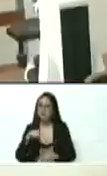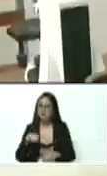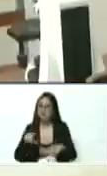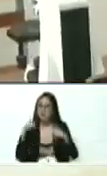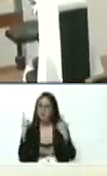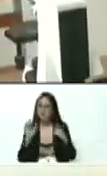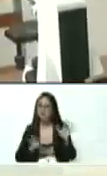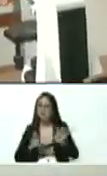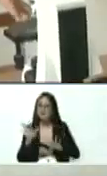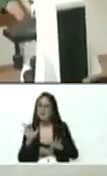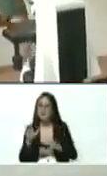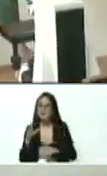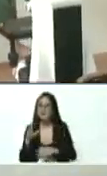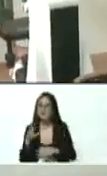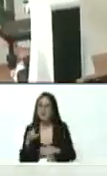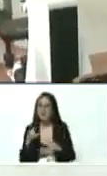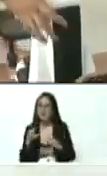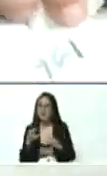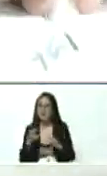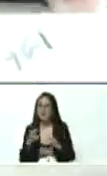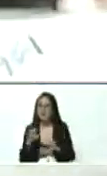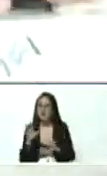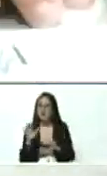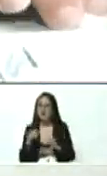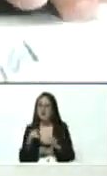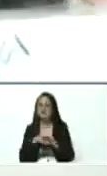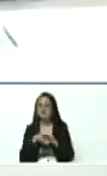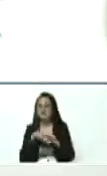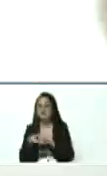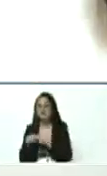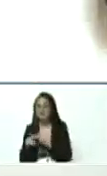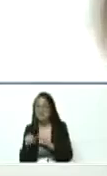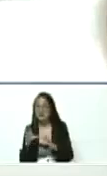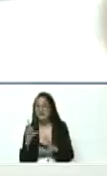Guaira, 15 ambulatorios recuperados y dotados.